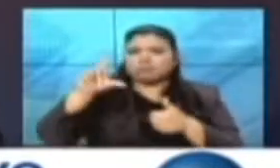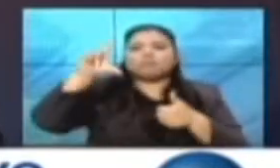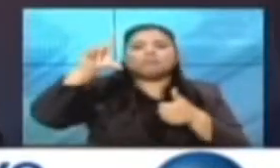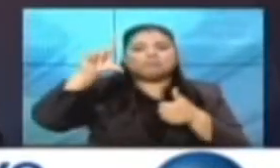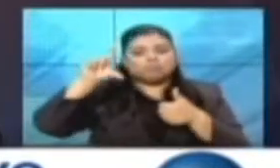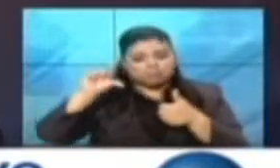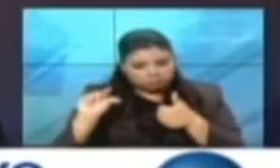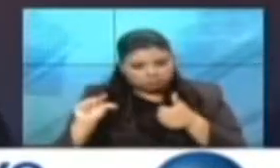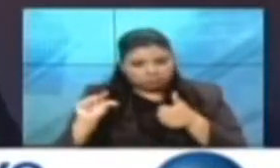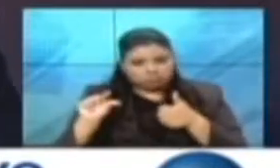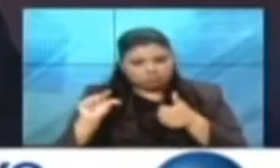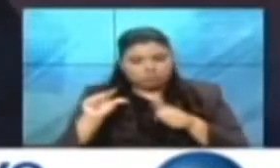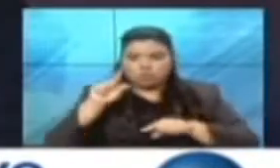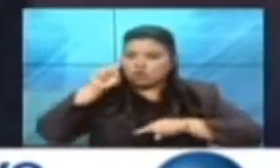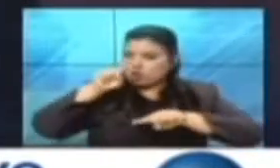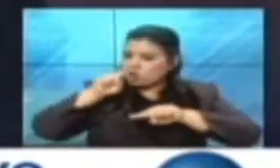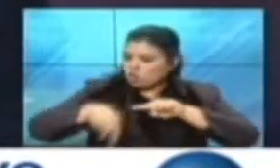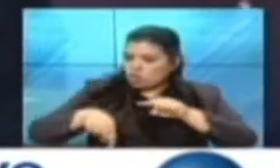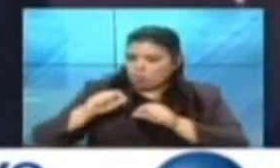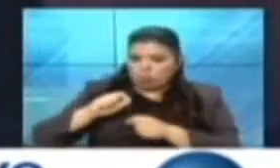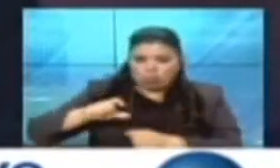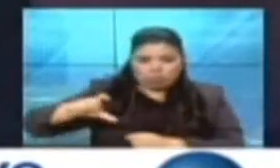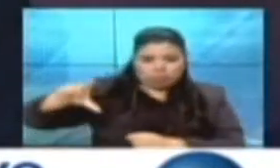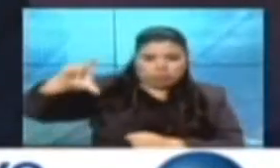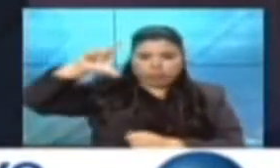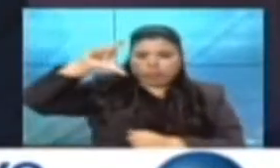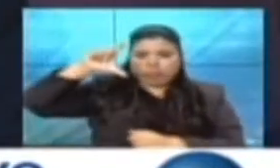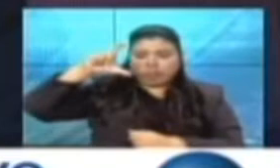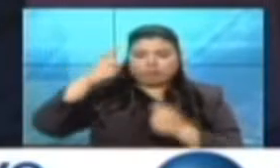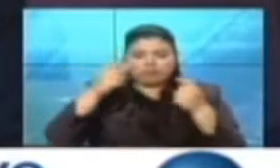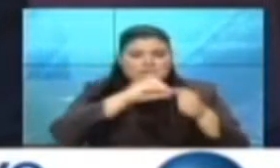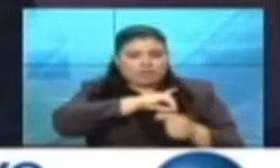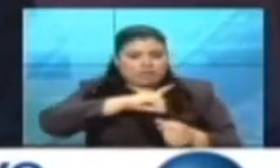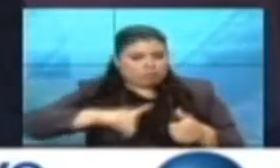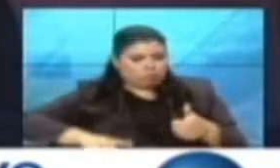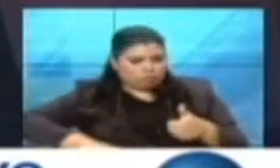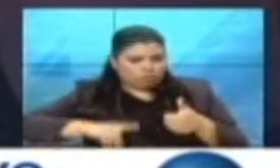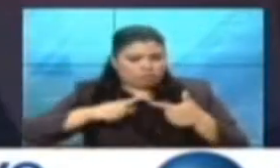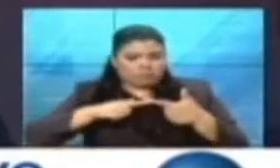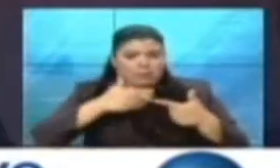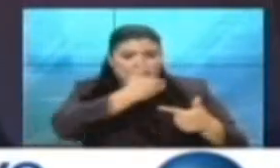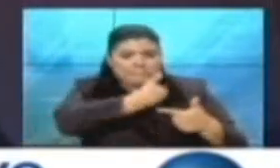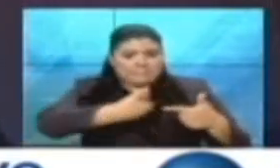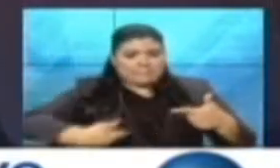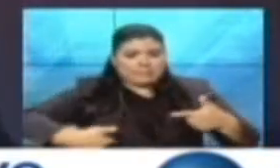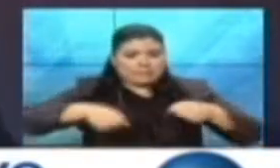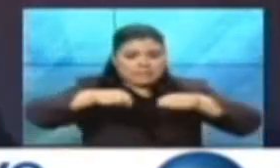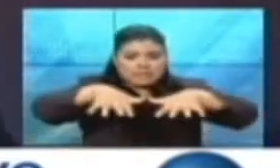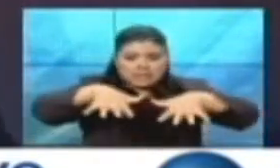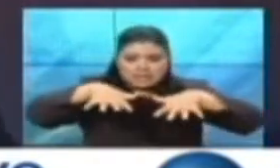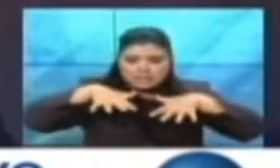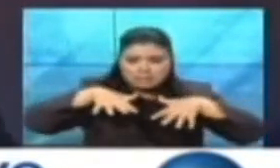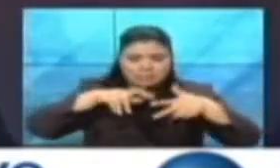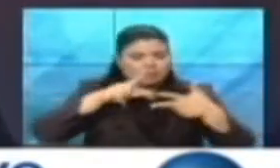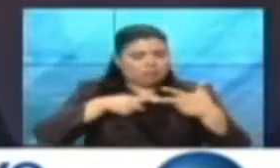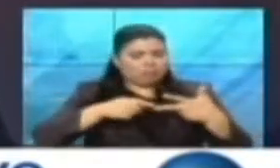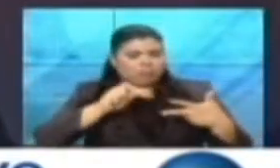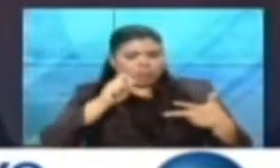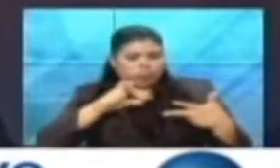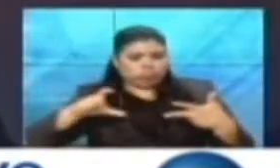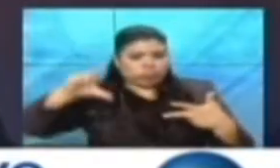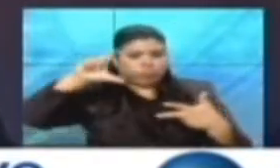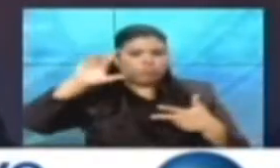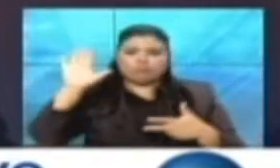diputados del presidente y de los magistrados todos adicionalmente a